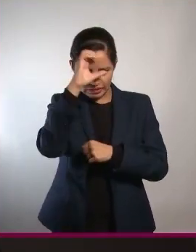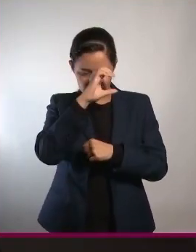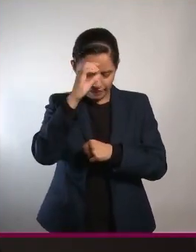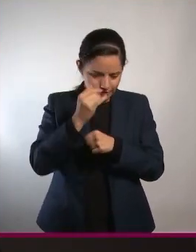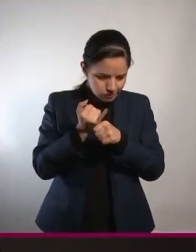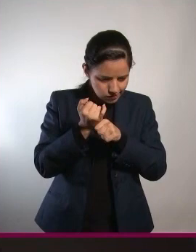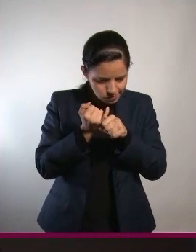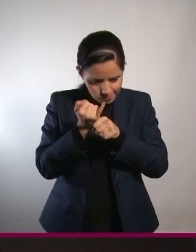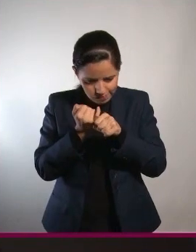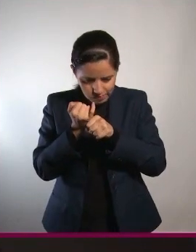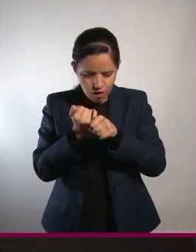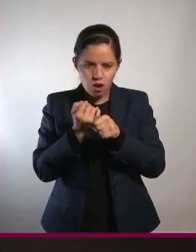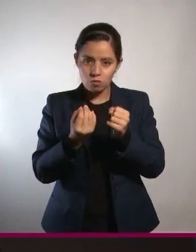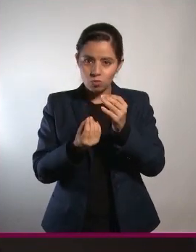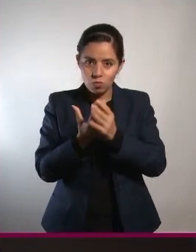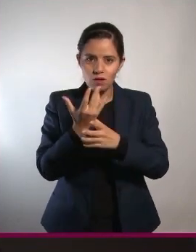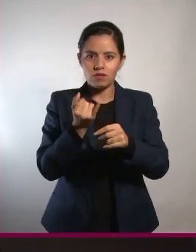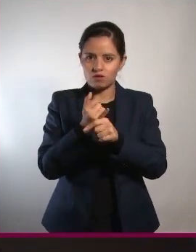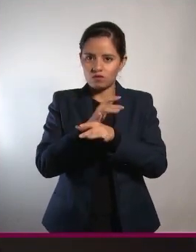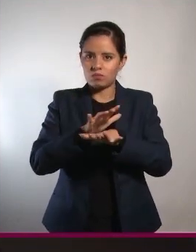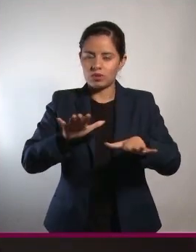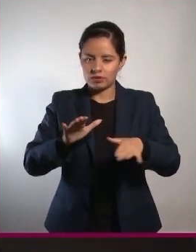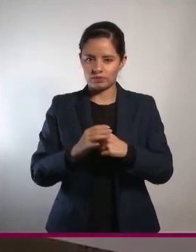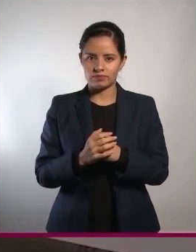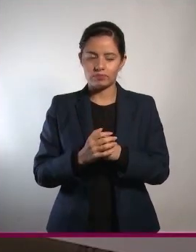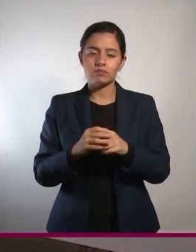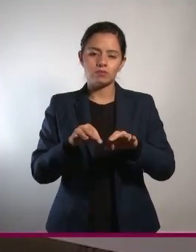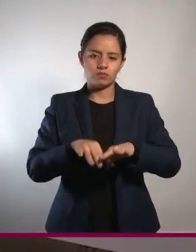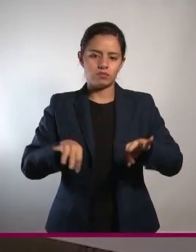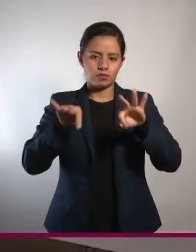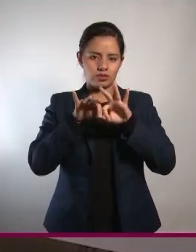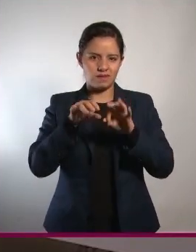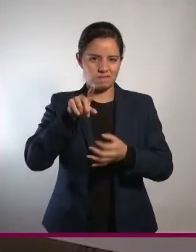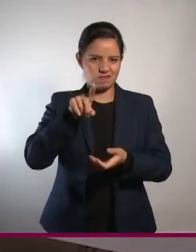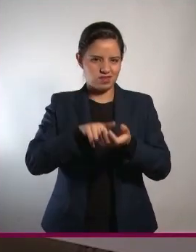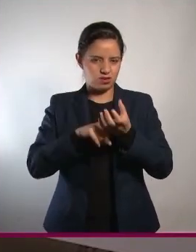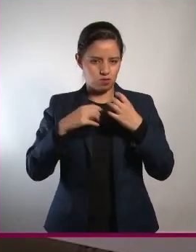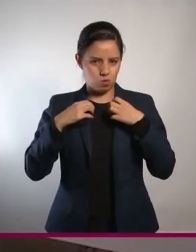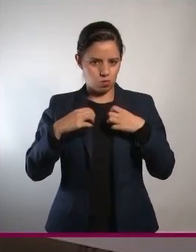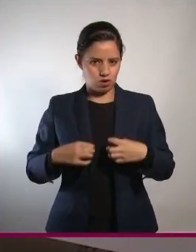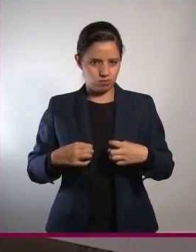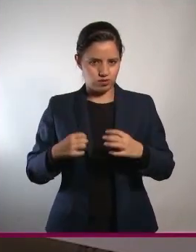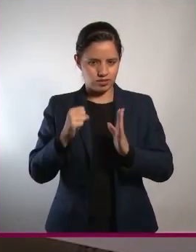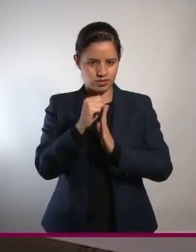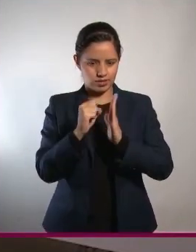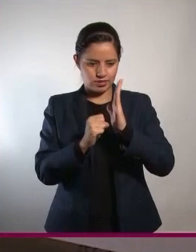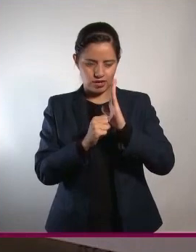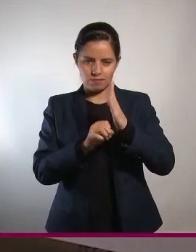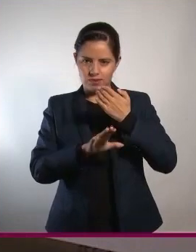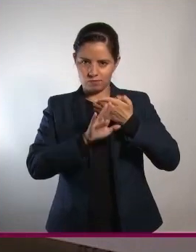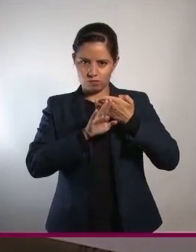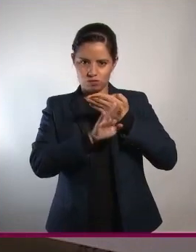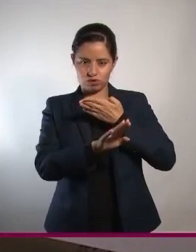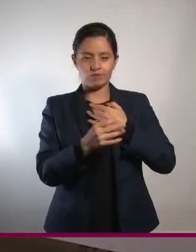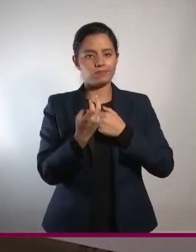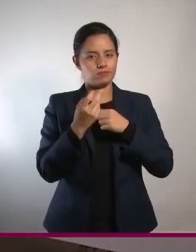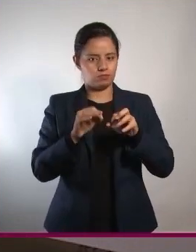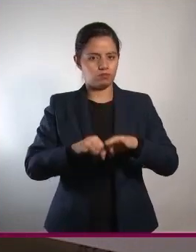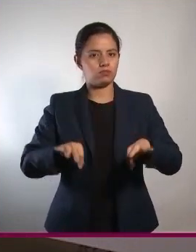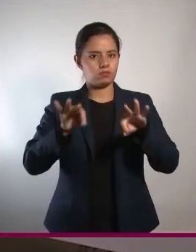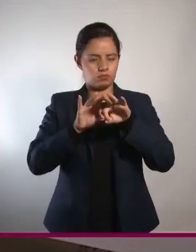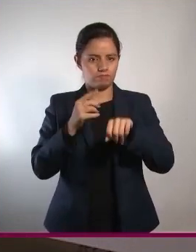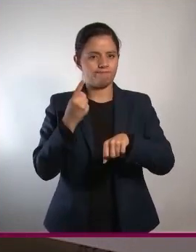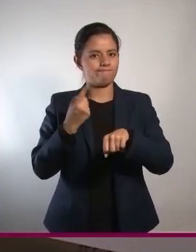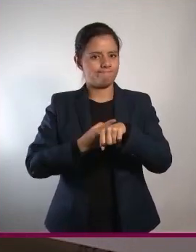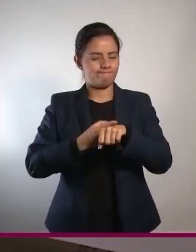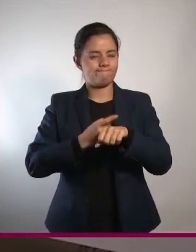muy importante reconocer que el sistema inmune innato y adquirido son cruciales para protegernos de la enfermedad.